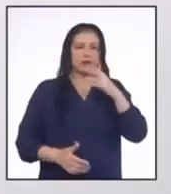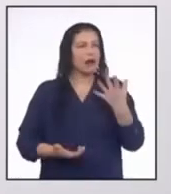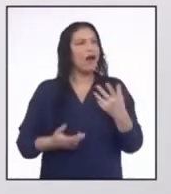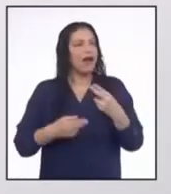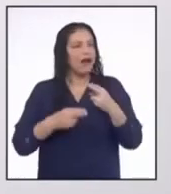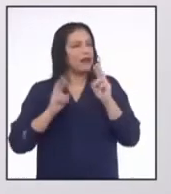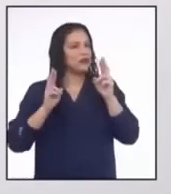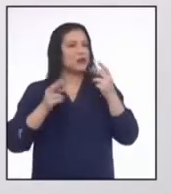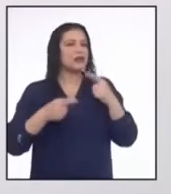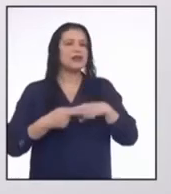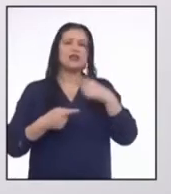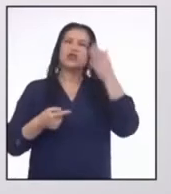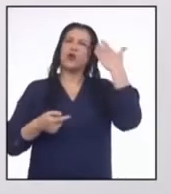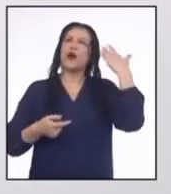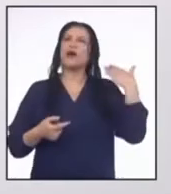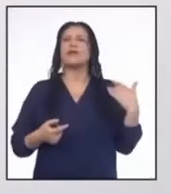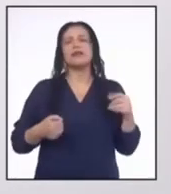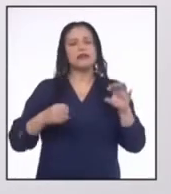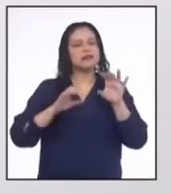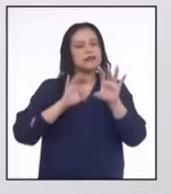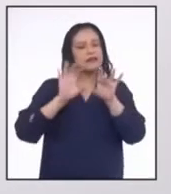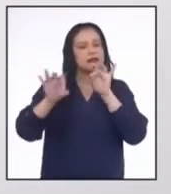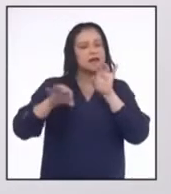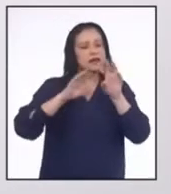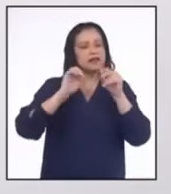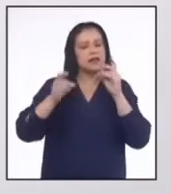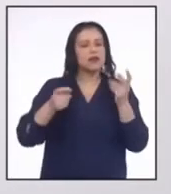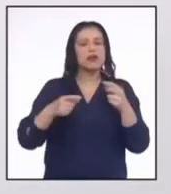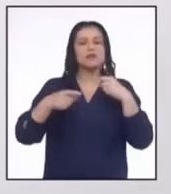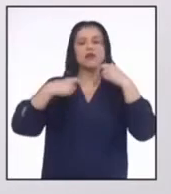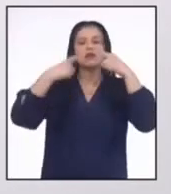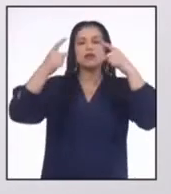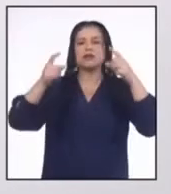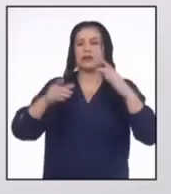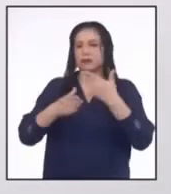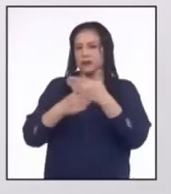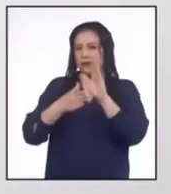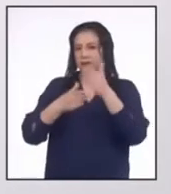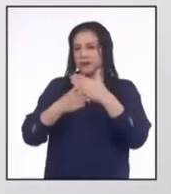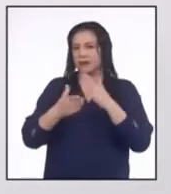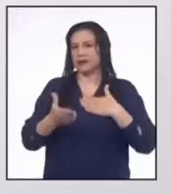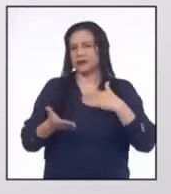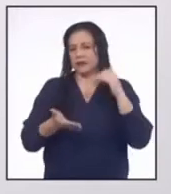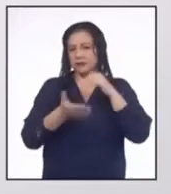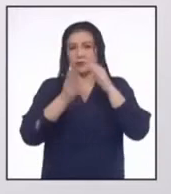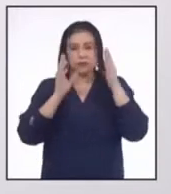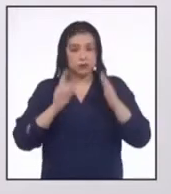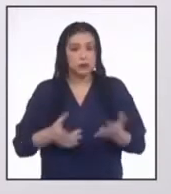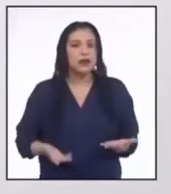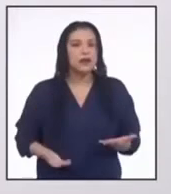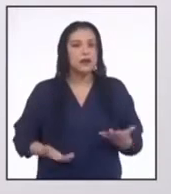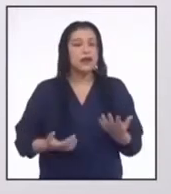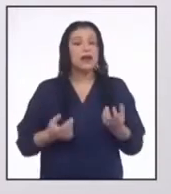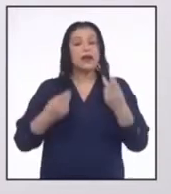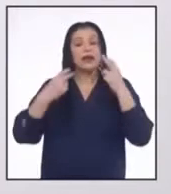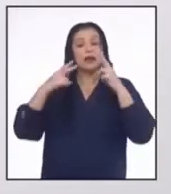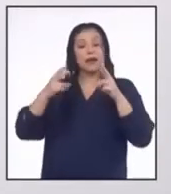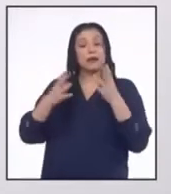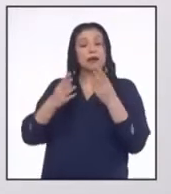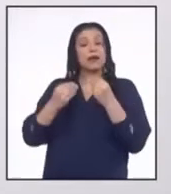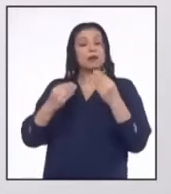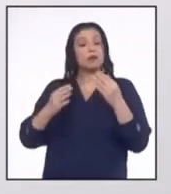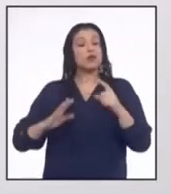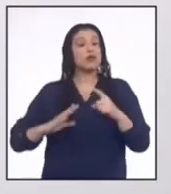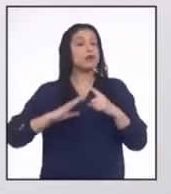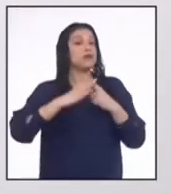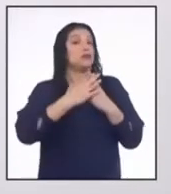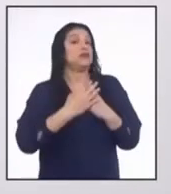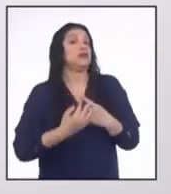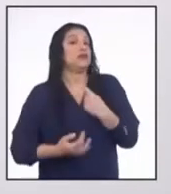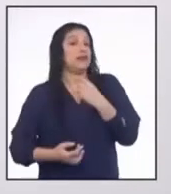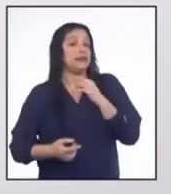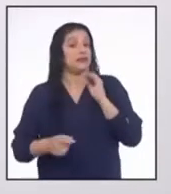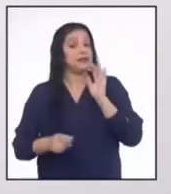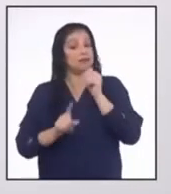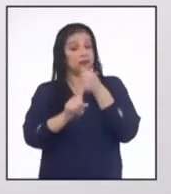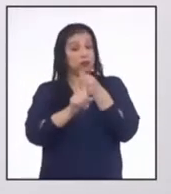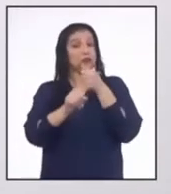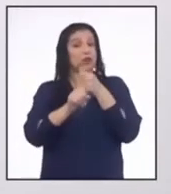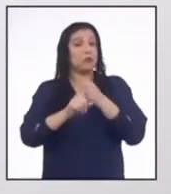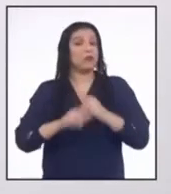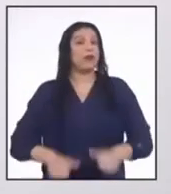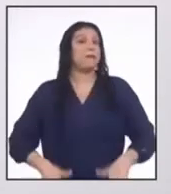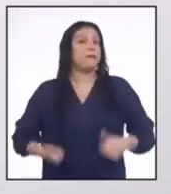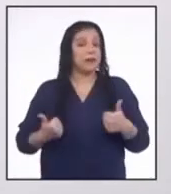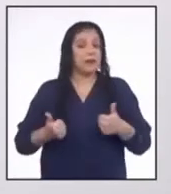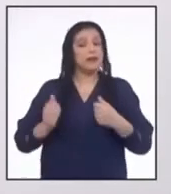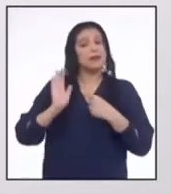poco seleccioné algunas noticias para compartirlas con los estudiantes y que noten que muchas situaciones de la vida cotidiana presentan